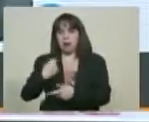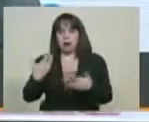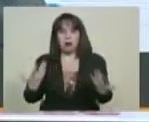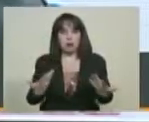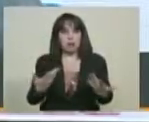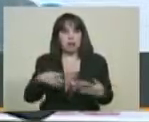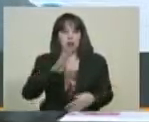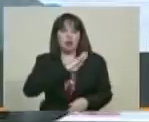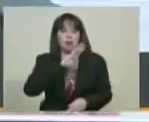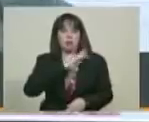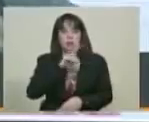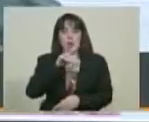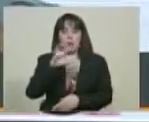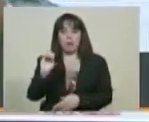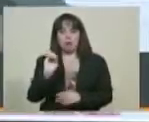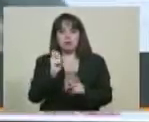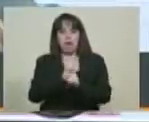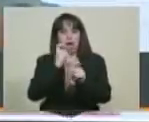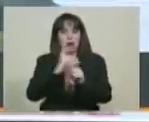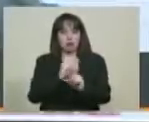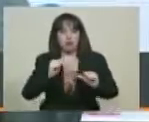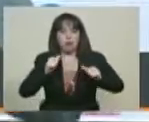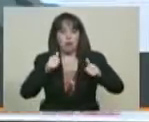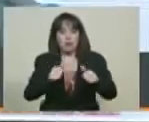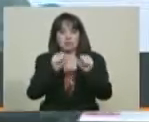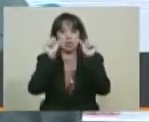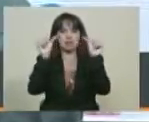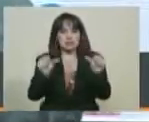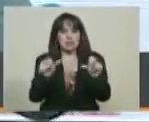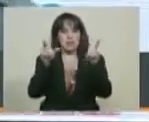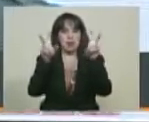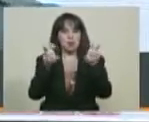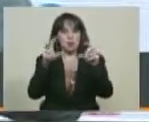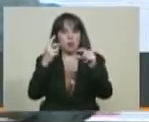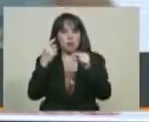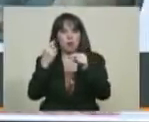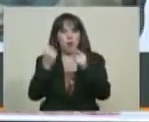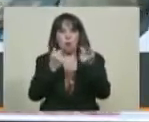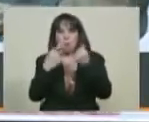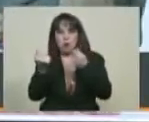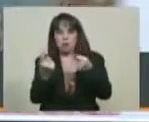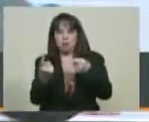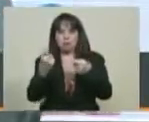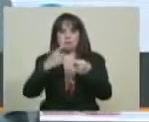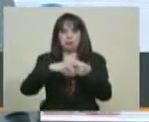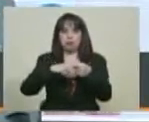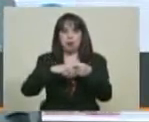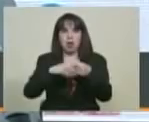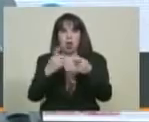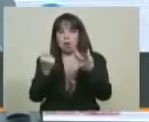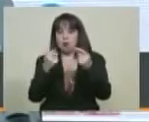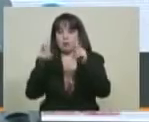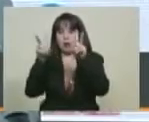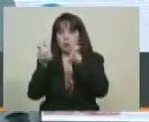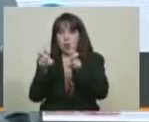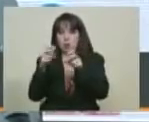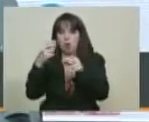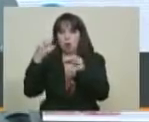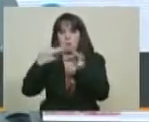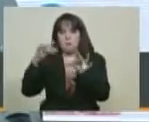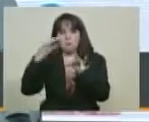el propio 20 de agosto viene un nuevo sistema salarial anclado al bolívar soberano y al